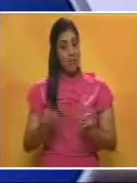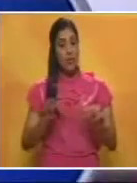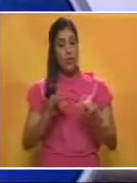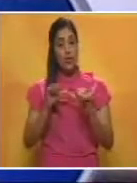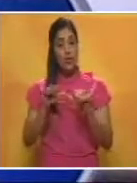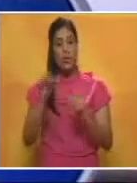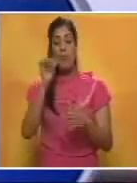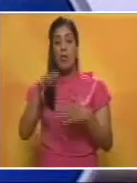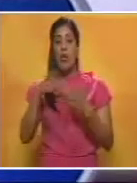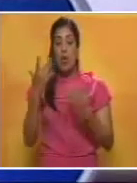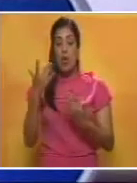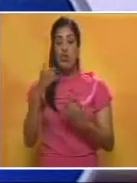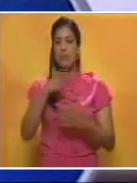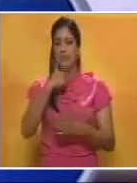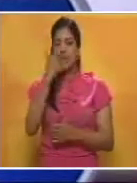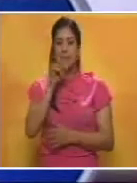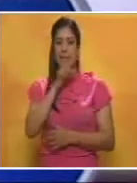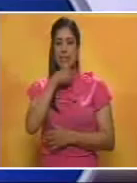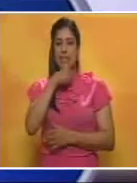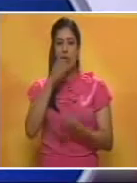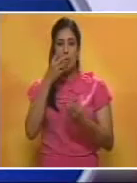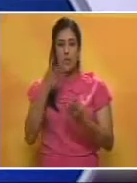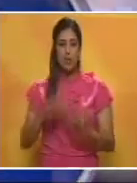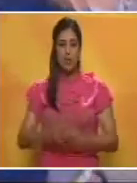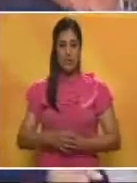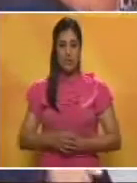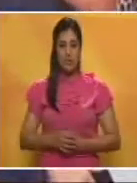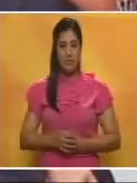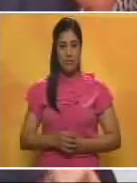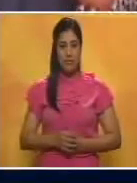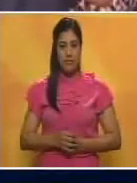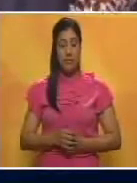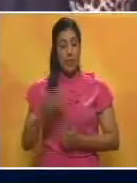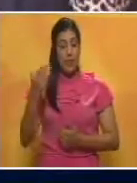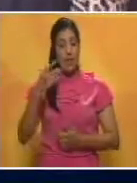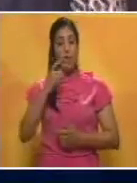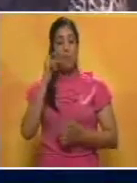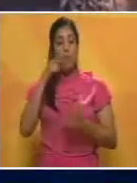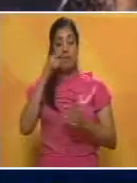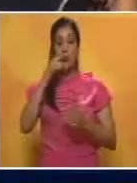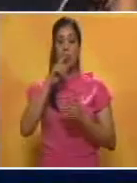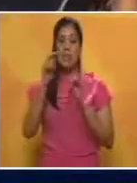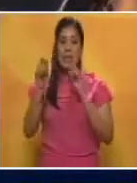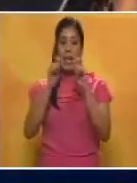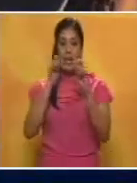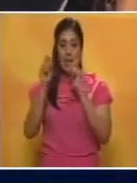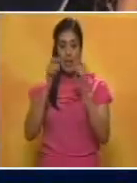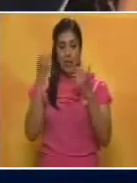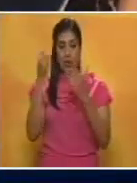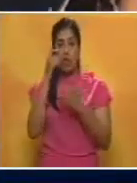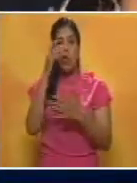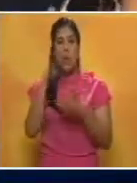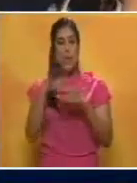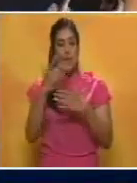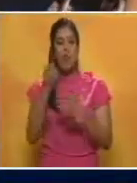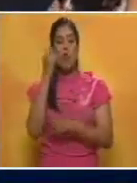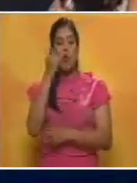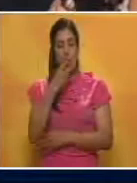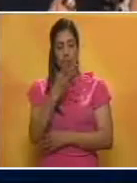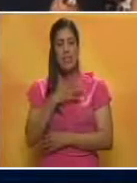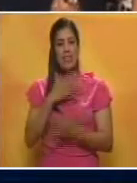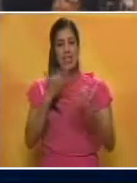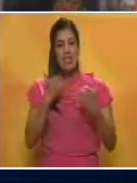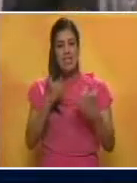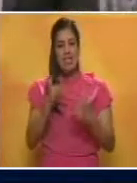Seguimos con Kim Kardashian y el penoso secreto que reveló. La socialité estuvo en una entrevista con Ryan Seacrest y confesó que a su